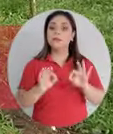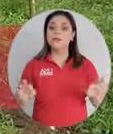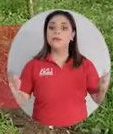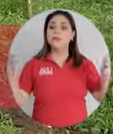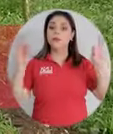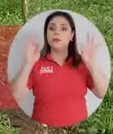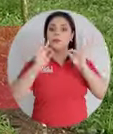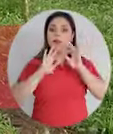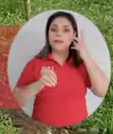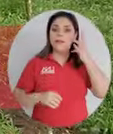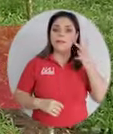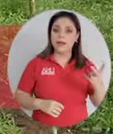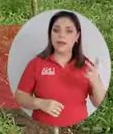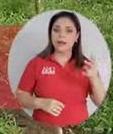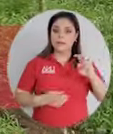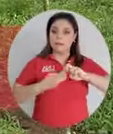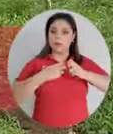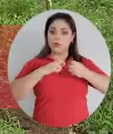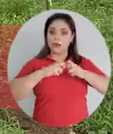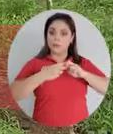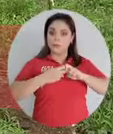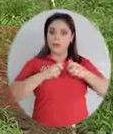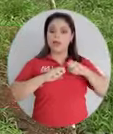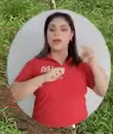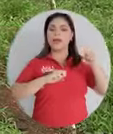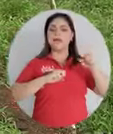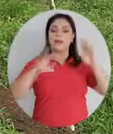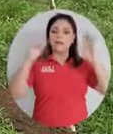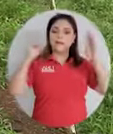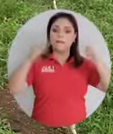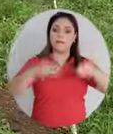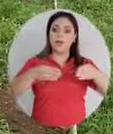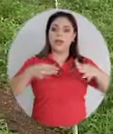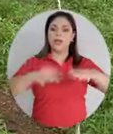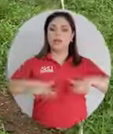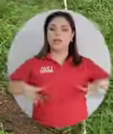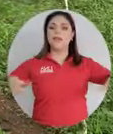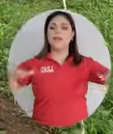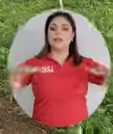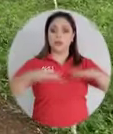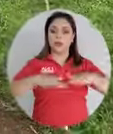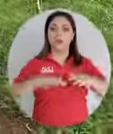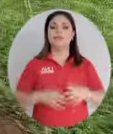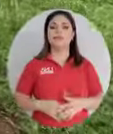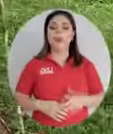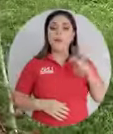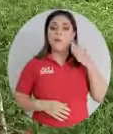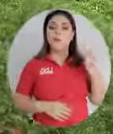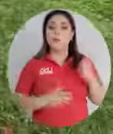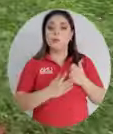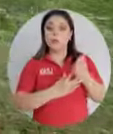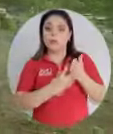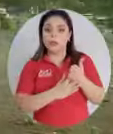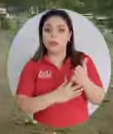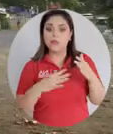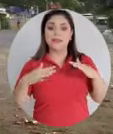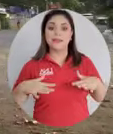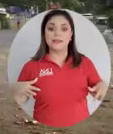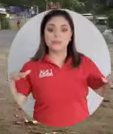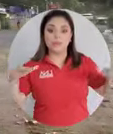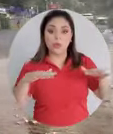el problema como un problema con enfoque sectorial y territorial, porque a través de los territorios vamos